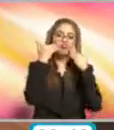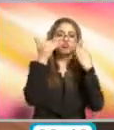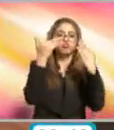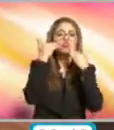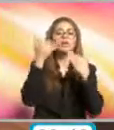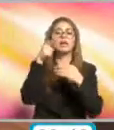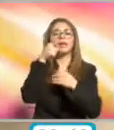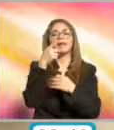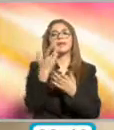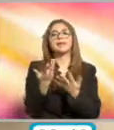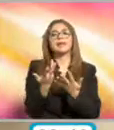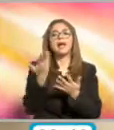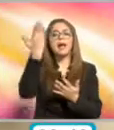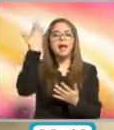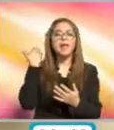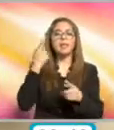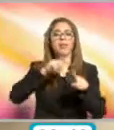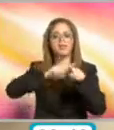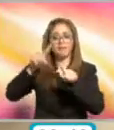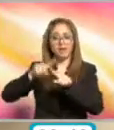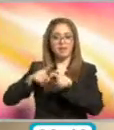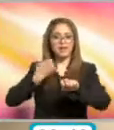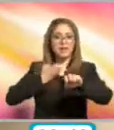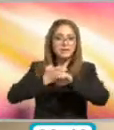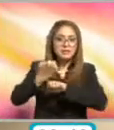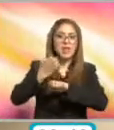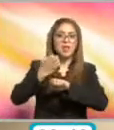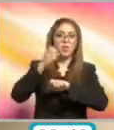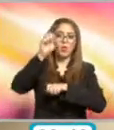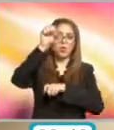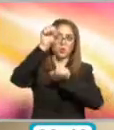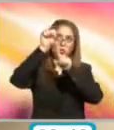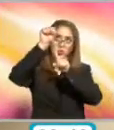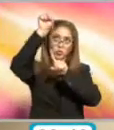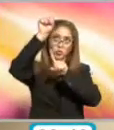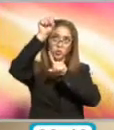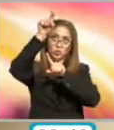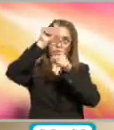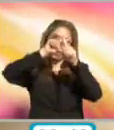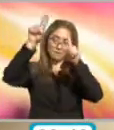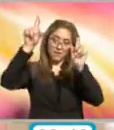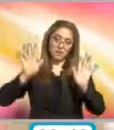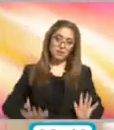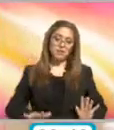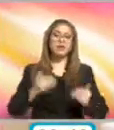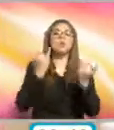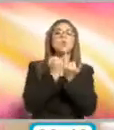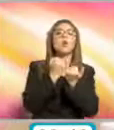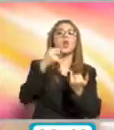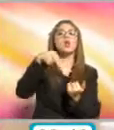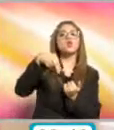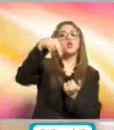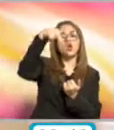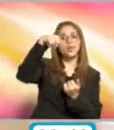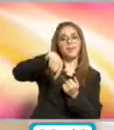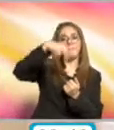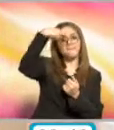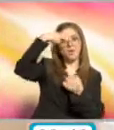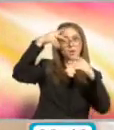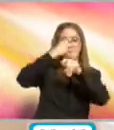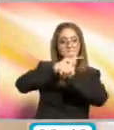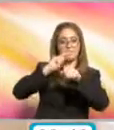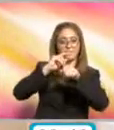países, estos estados fronterizos, los del sur de Estados Unidos y los del norte de México. ¿Qué se espera para estos próximos días?